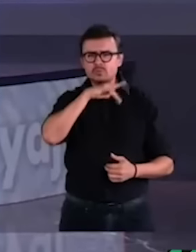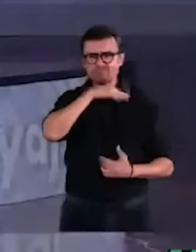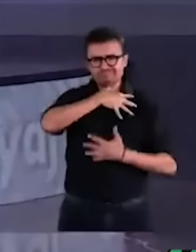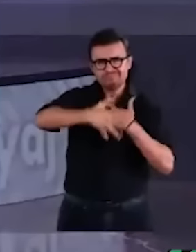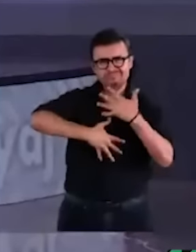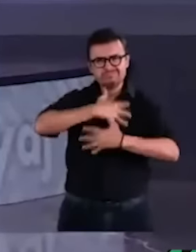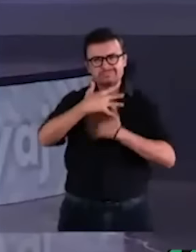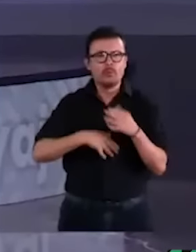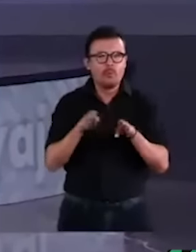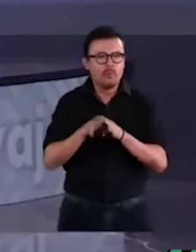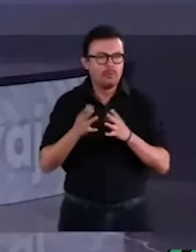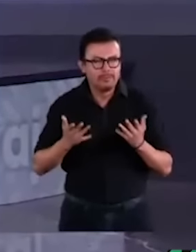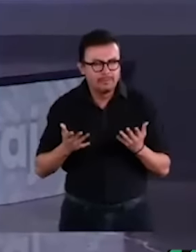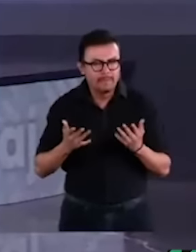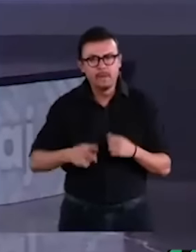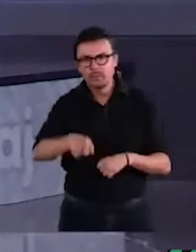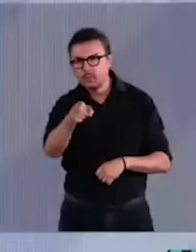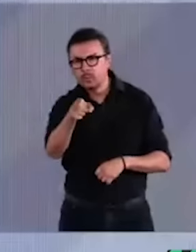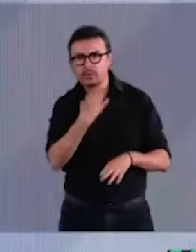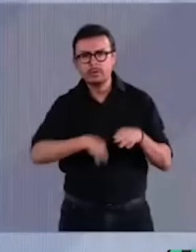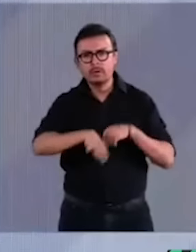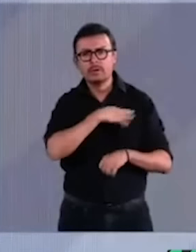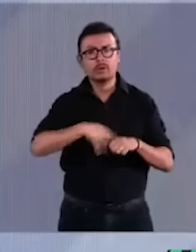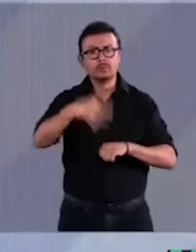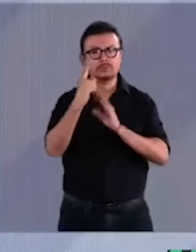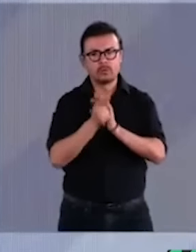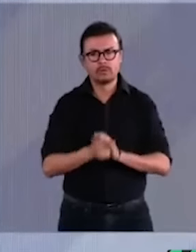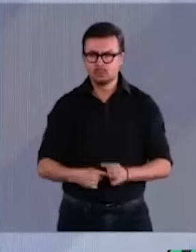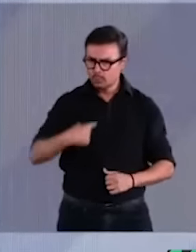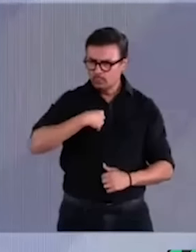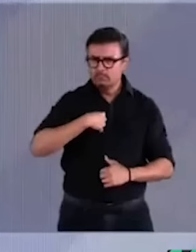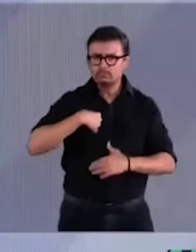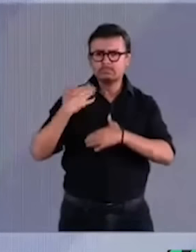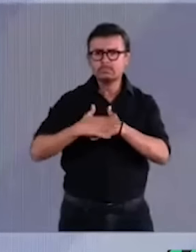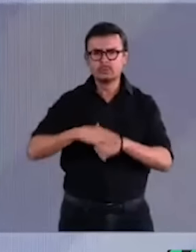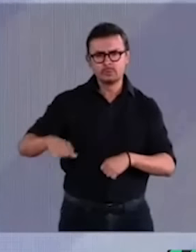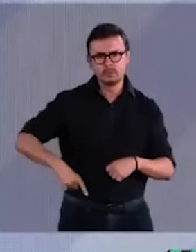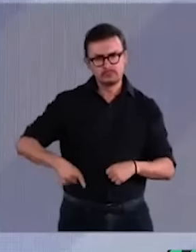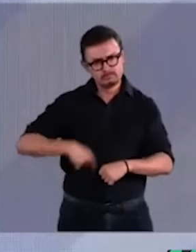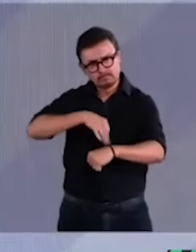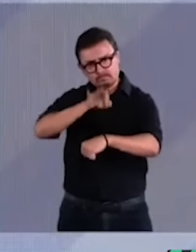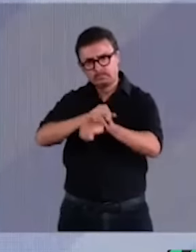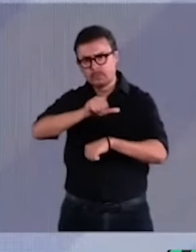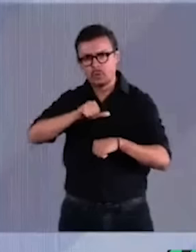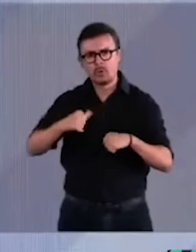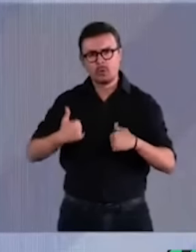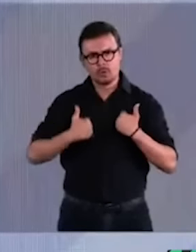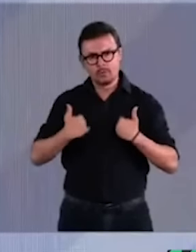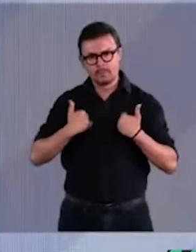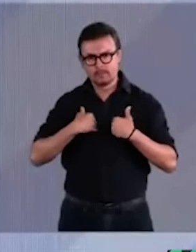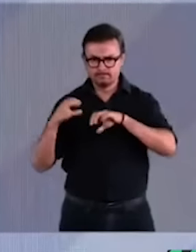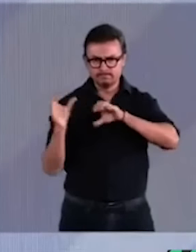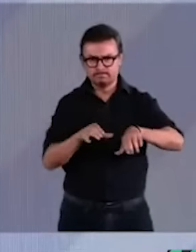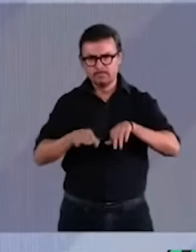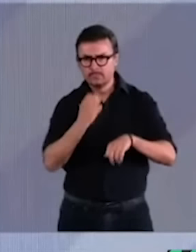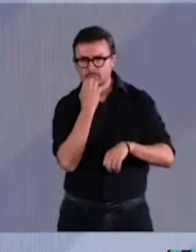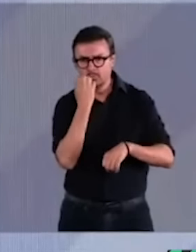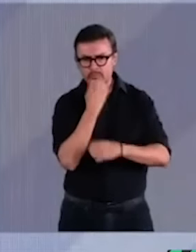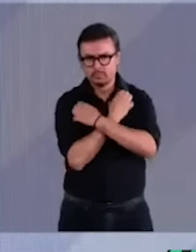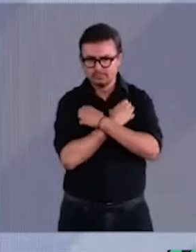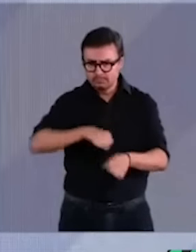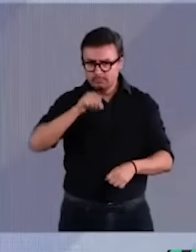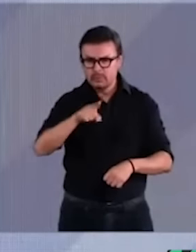14 segundos. Adelante, Claudia. Vamos a hacer un gobierno también para los jóvenes. No solamente acceso a la educación, sino acceso a la